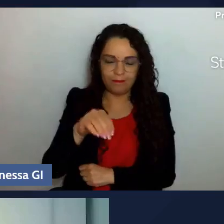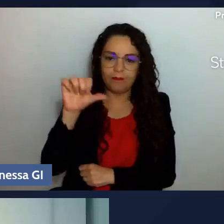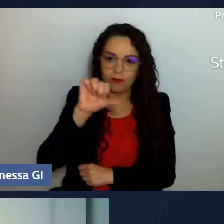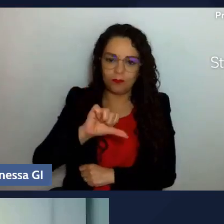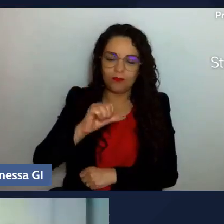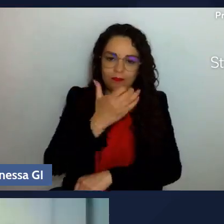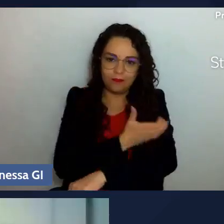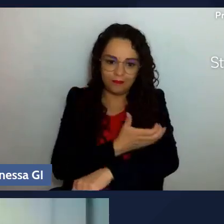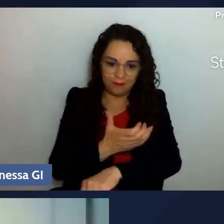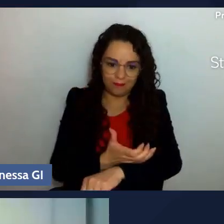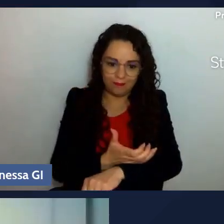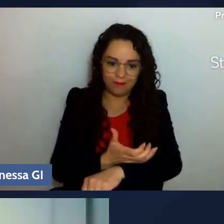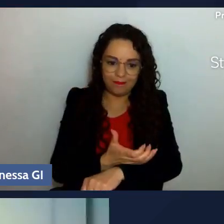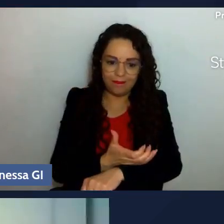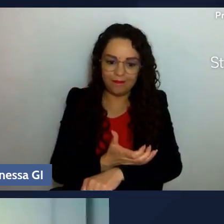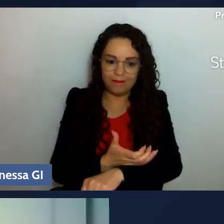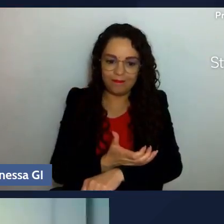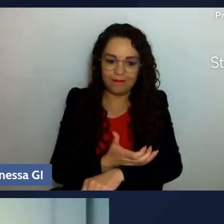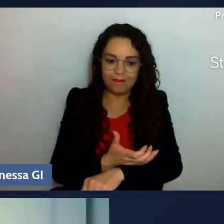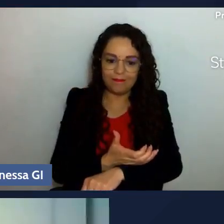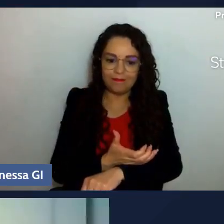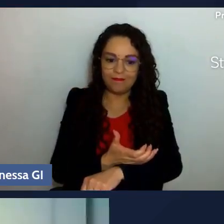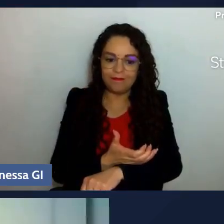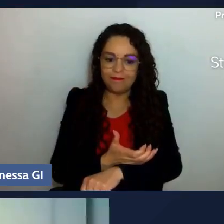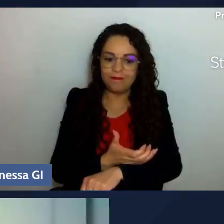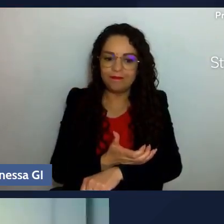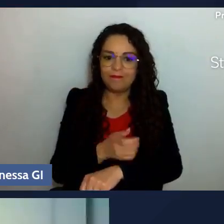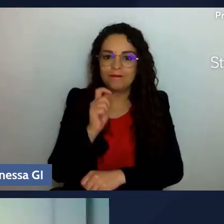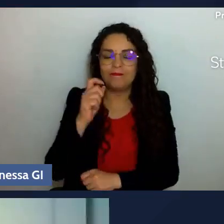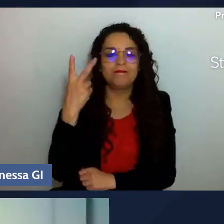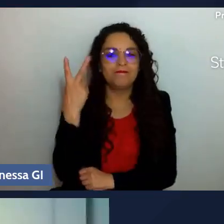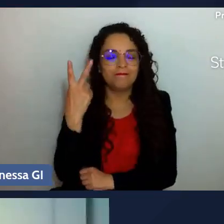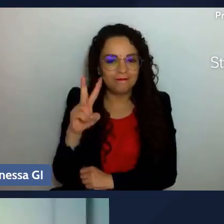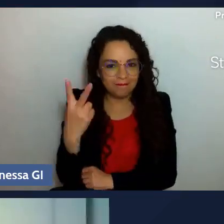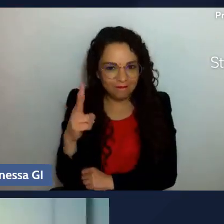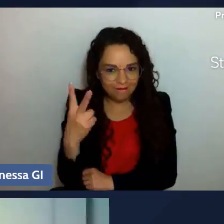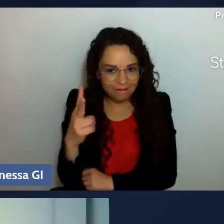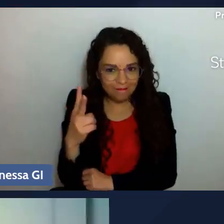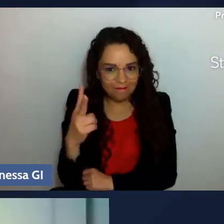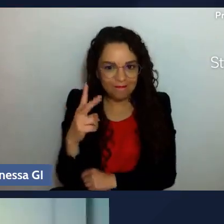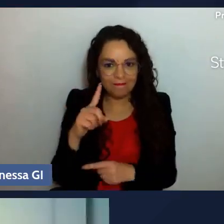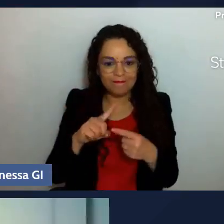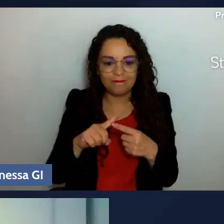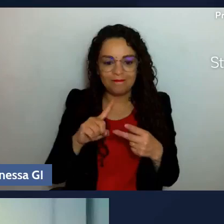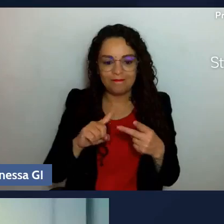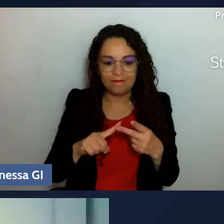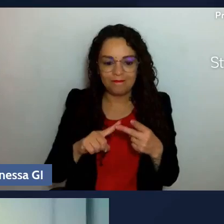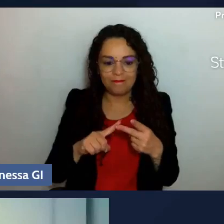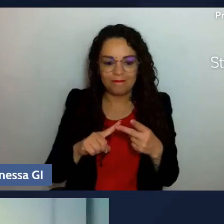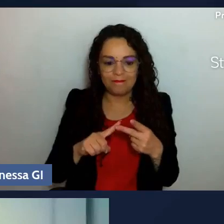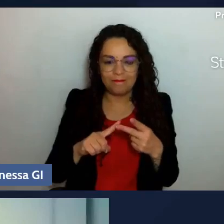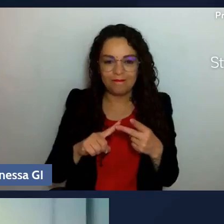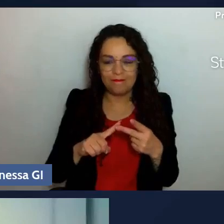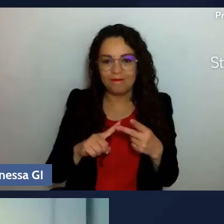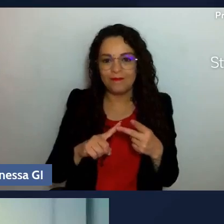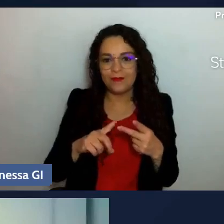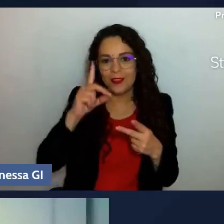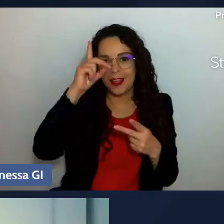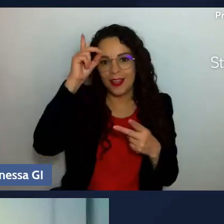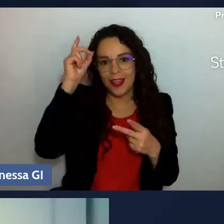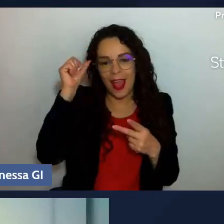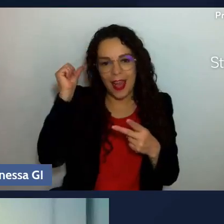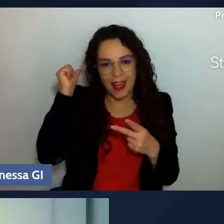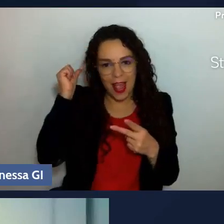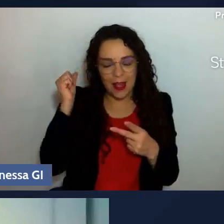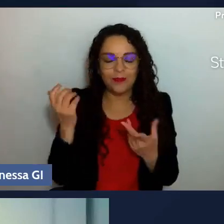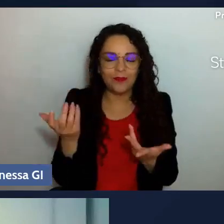plática siguiente, que es a nuestra querida Vanessa González y a Dalia Solís. Y